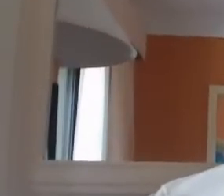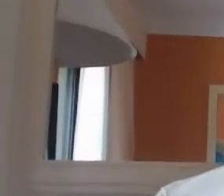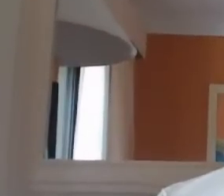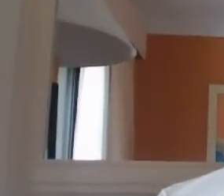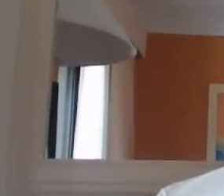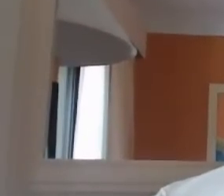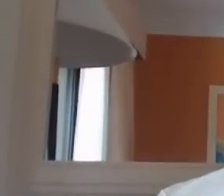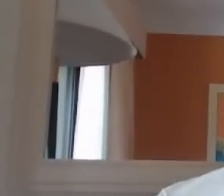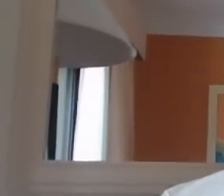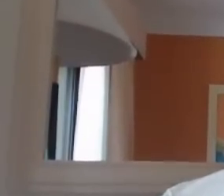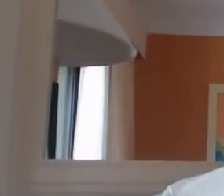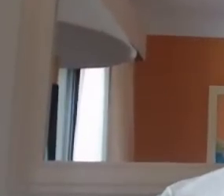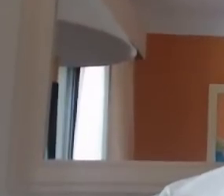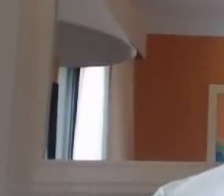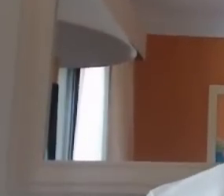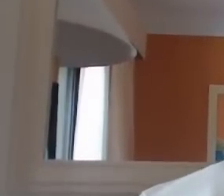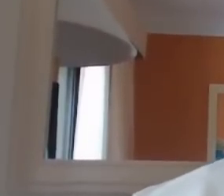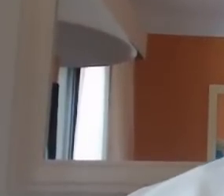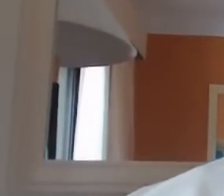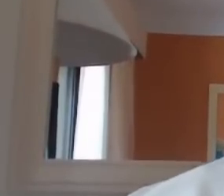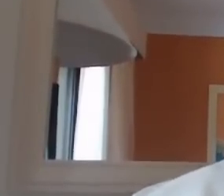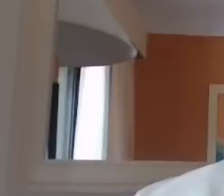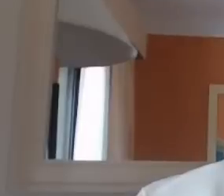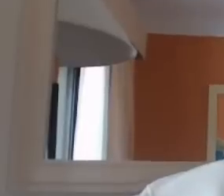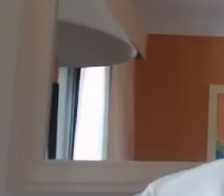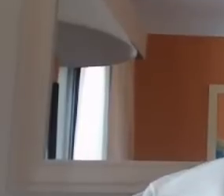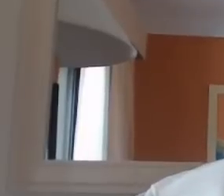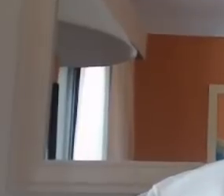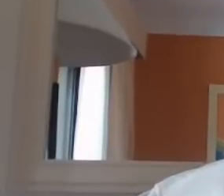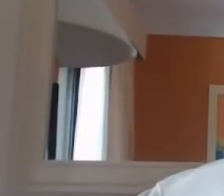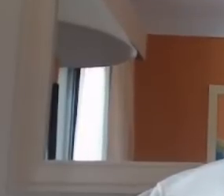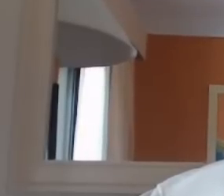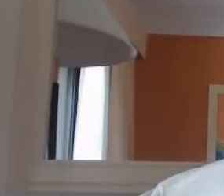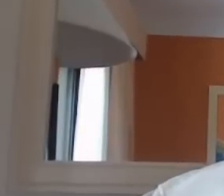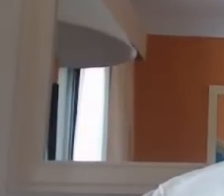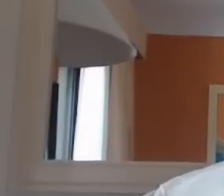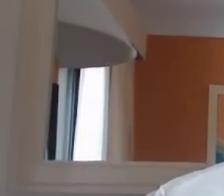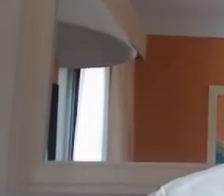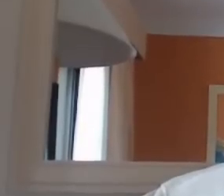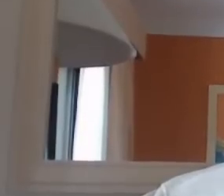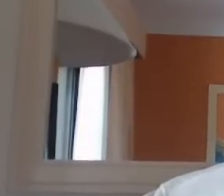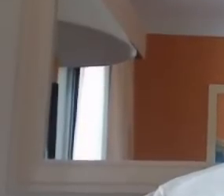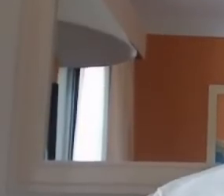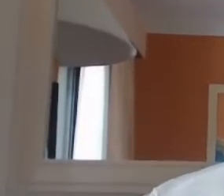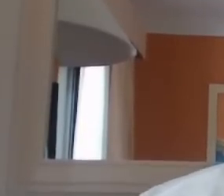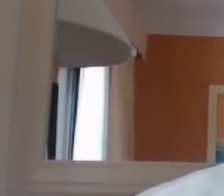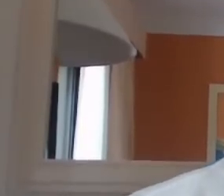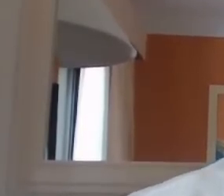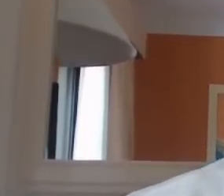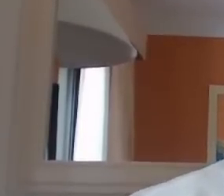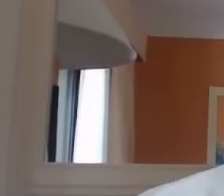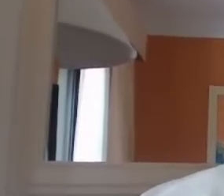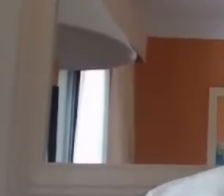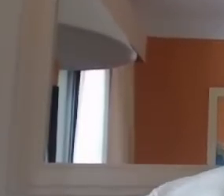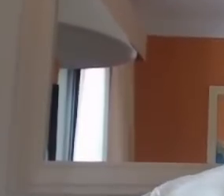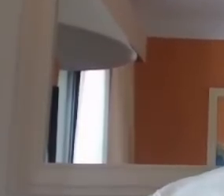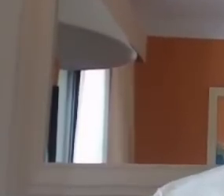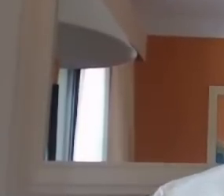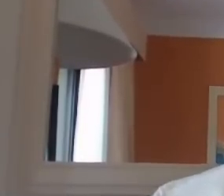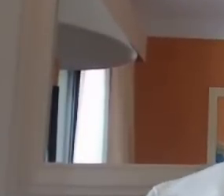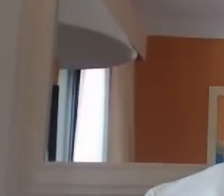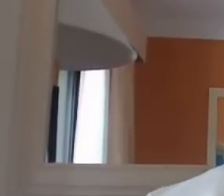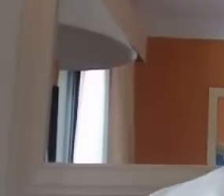escándalo de parte de adán augusto ahora vamos a ver qué ha pasado este momento de tensión a la que bueno